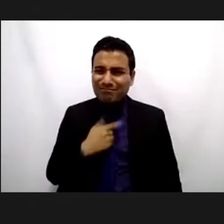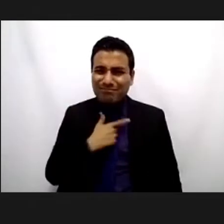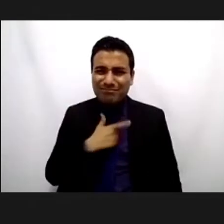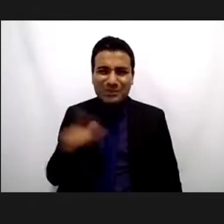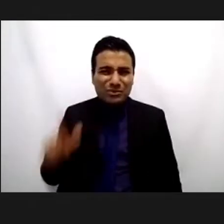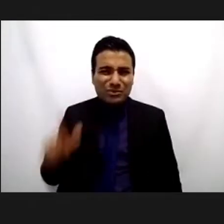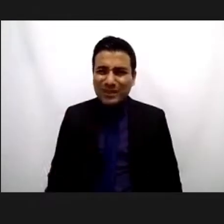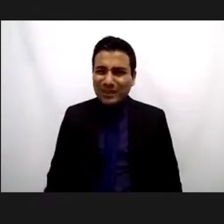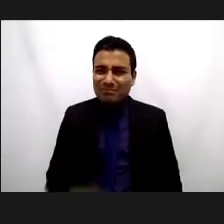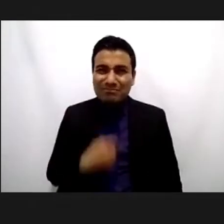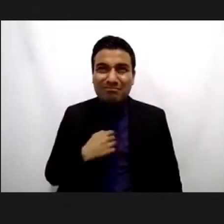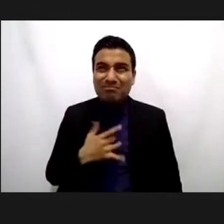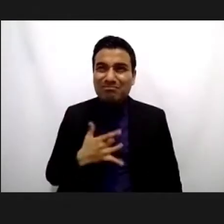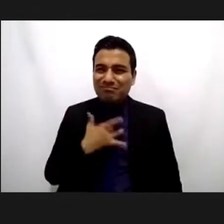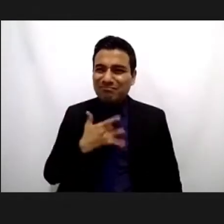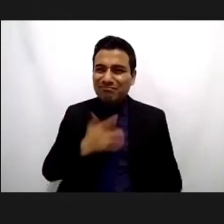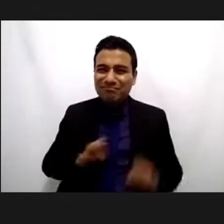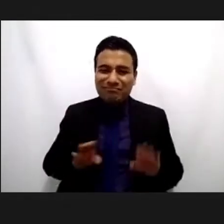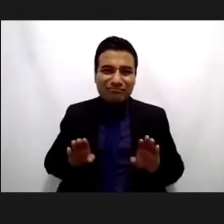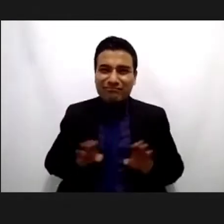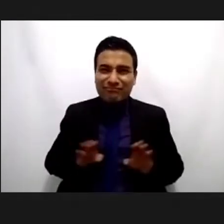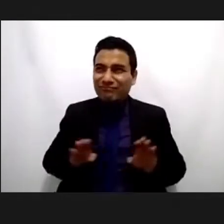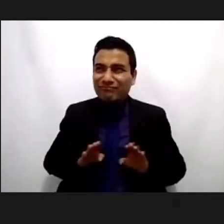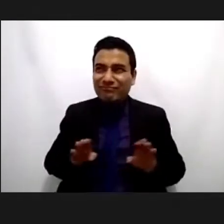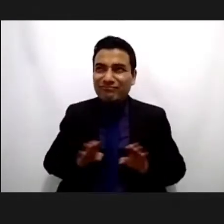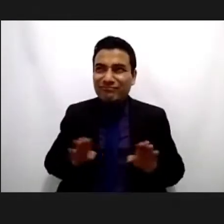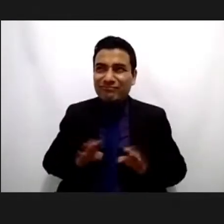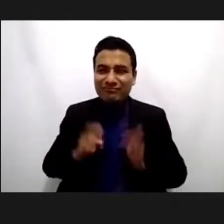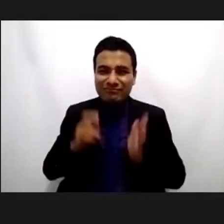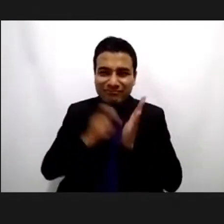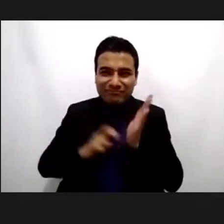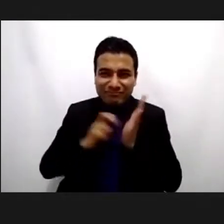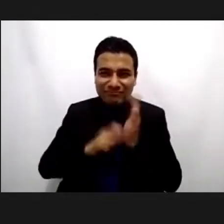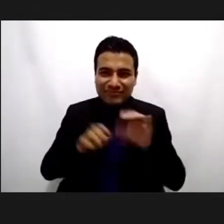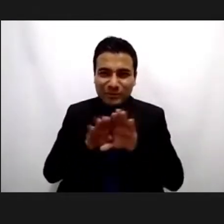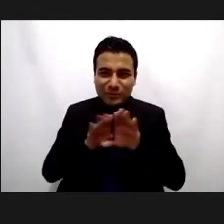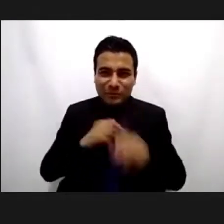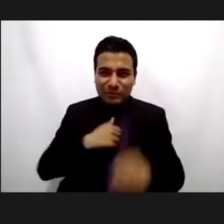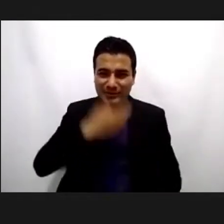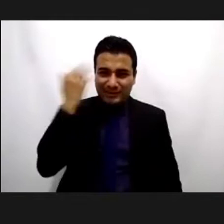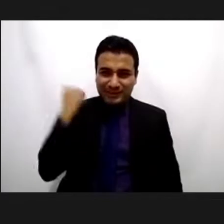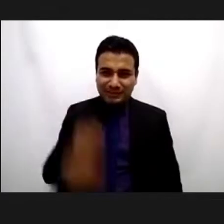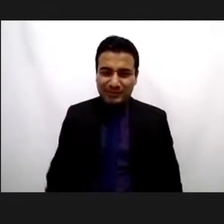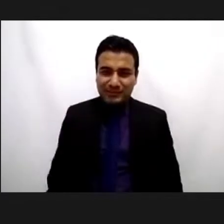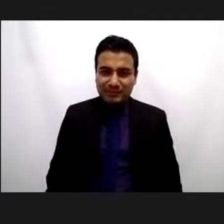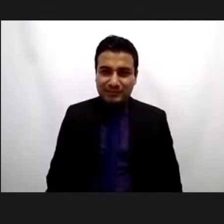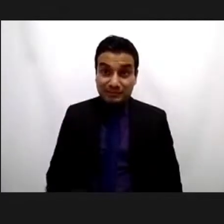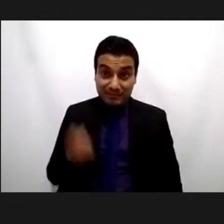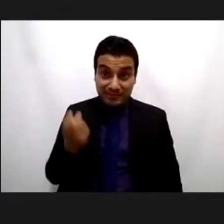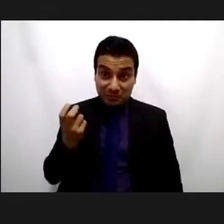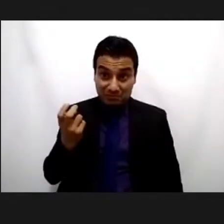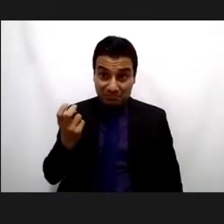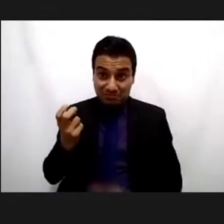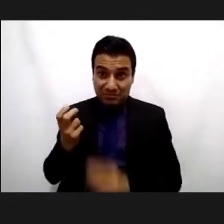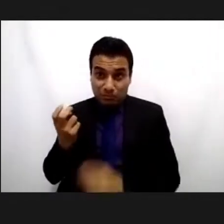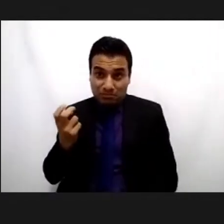no me convence, y no encuentro cómo corregirla. Y entonces también podría decir, es incompleta